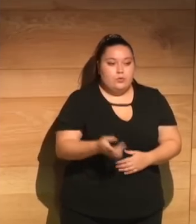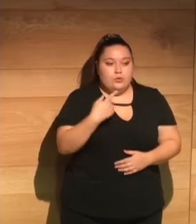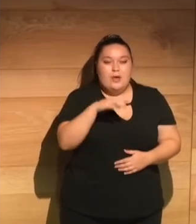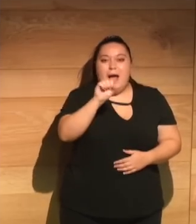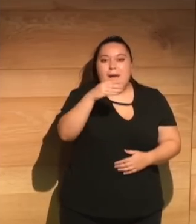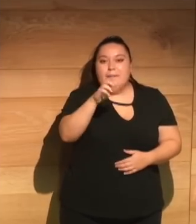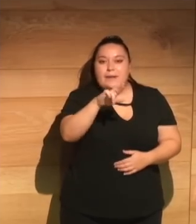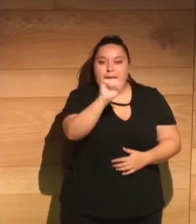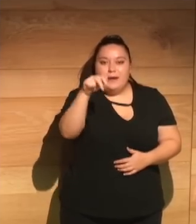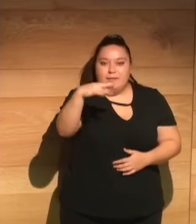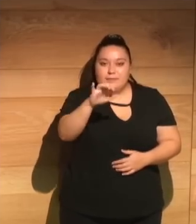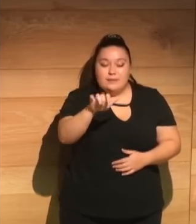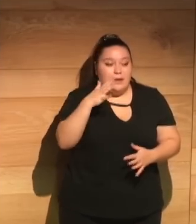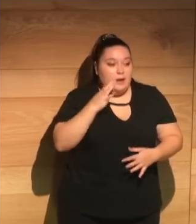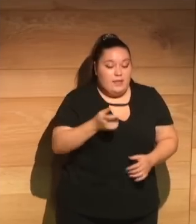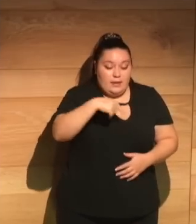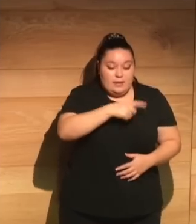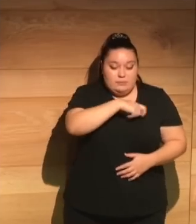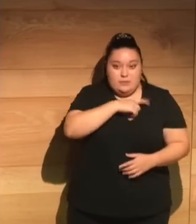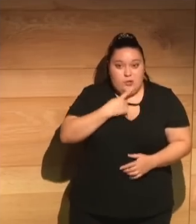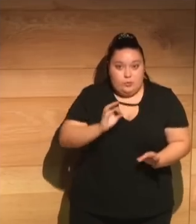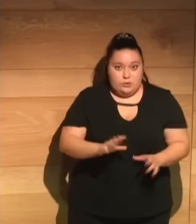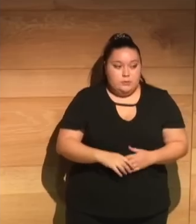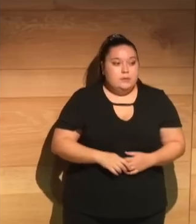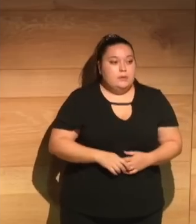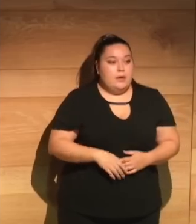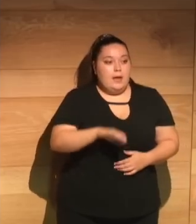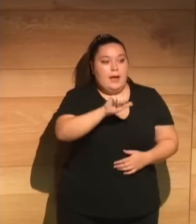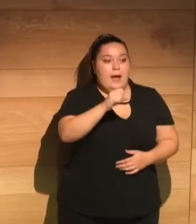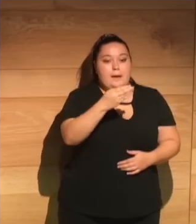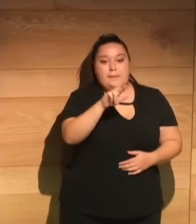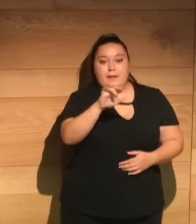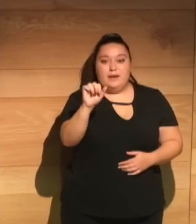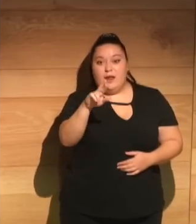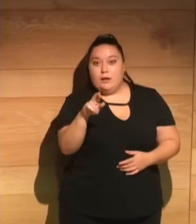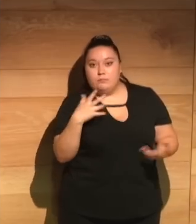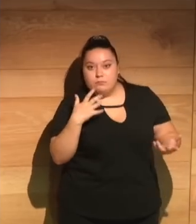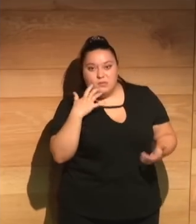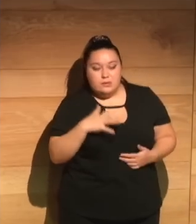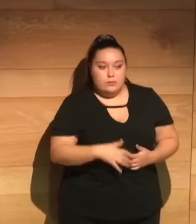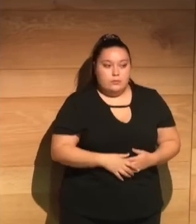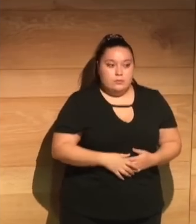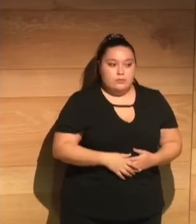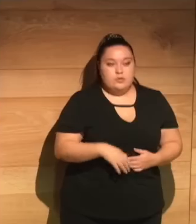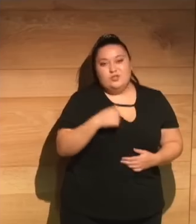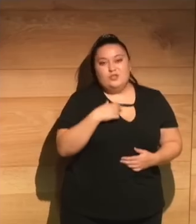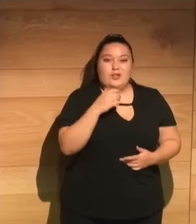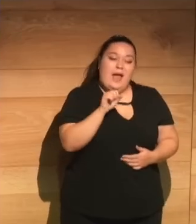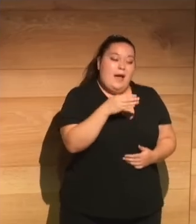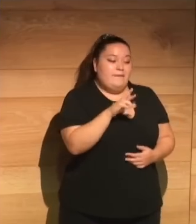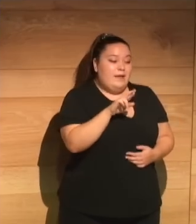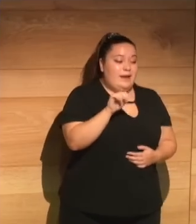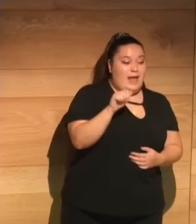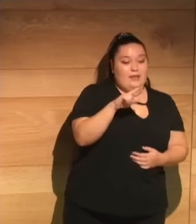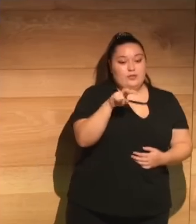Lente aberrante. Aquí no, pero la realidad en España, es también, aberrar, sí, pues sería es que aberrada. Aberrar. Sí. Estoy, ¿qué deformada, estás, ¿qué ahí diríamos estoy deformada? Aberrando. Aberrando. Yo